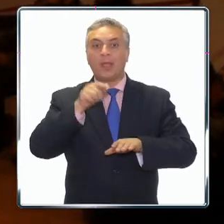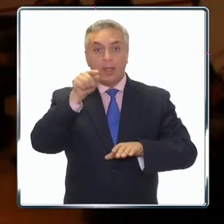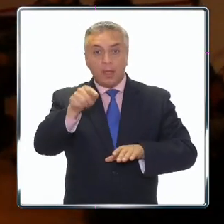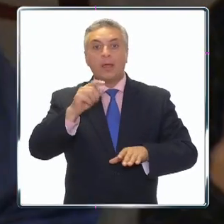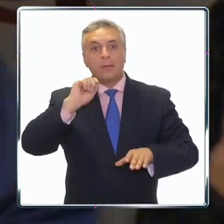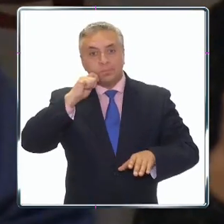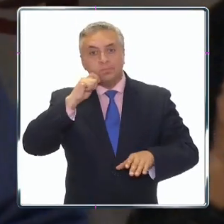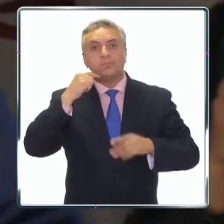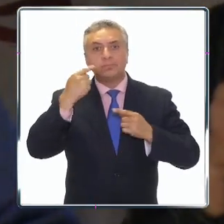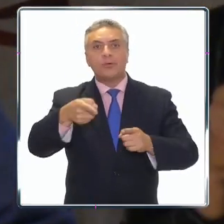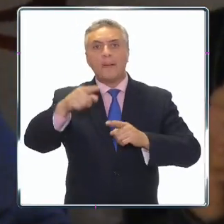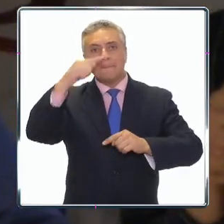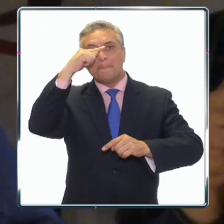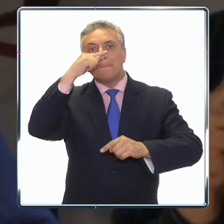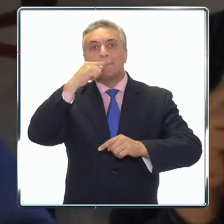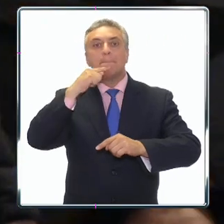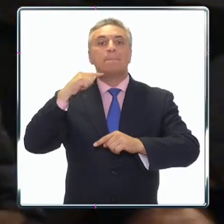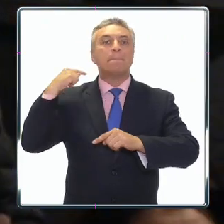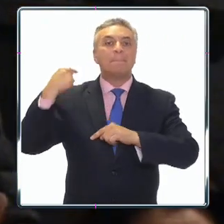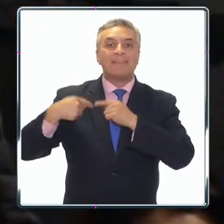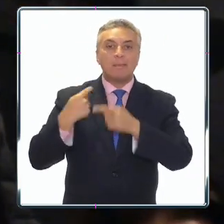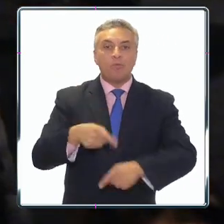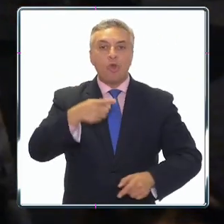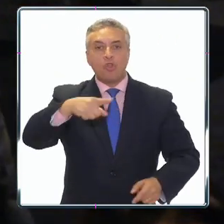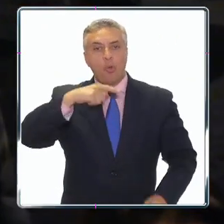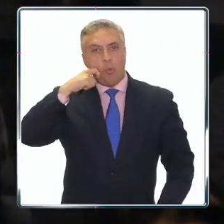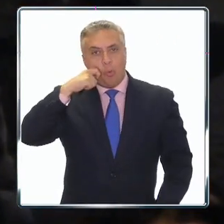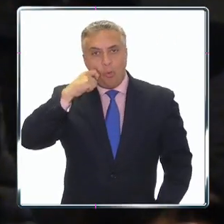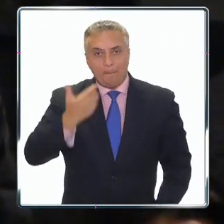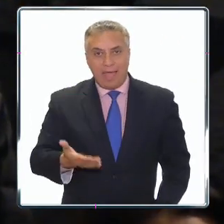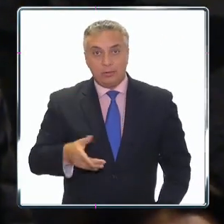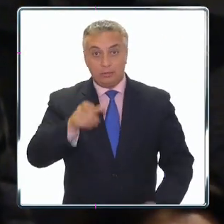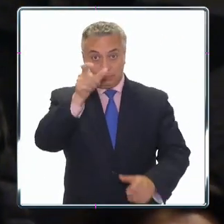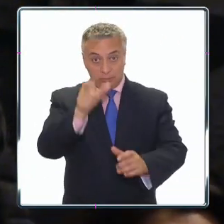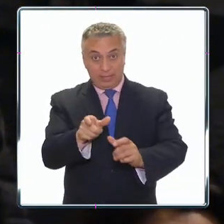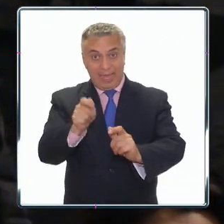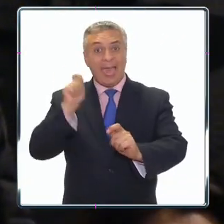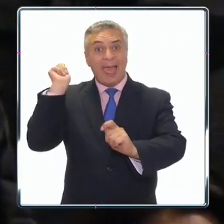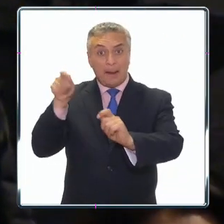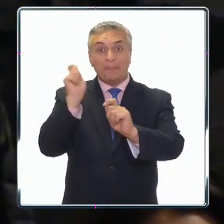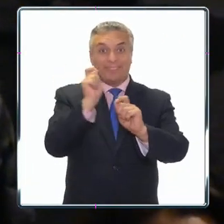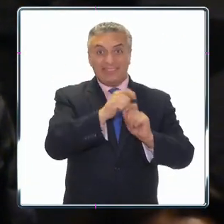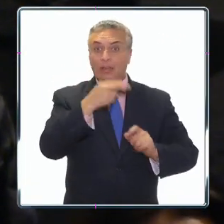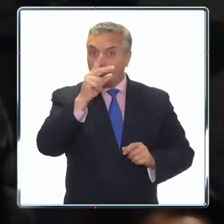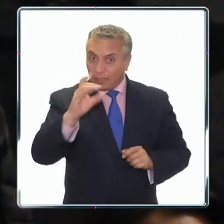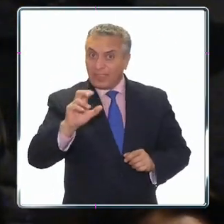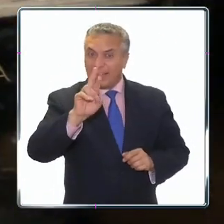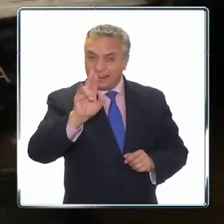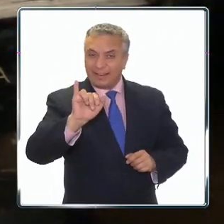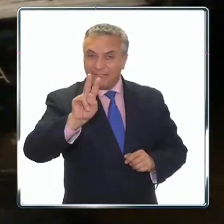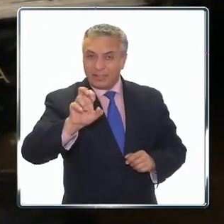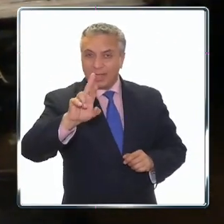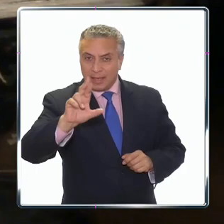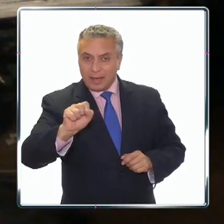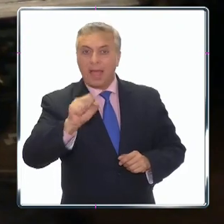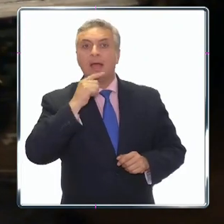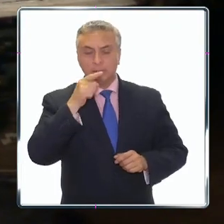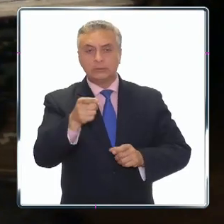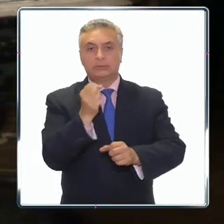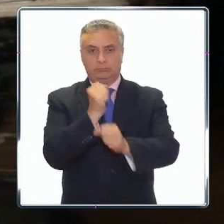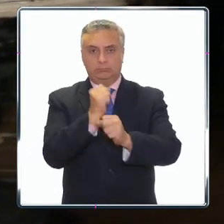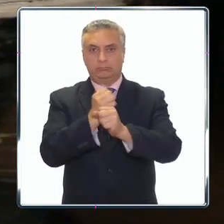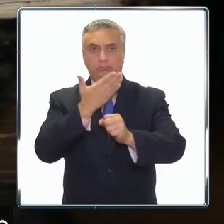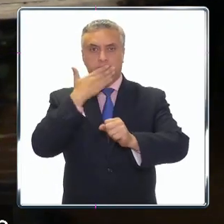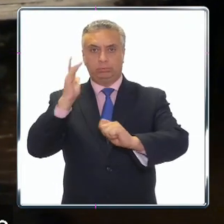del denominado patrimonio humano. Los carpinteros de ribera, artesanos de la construcción de embarcaciones de